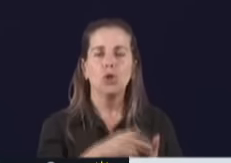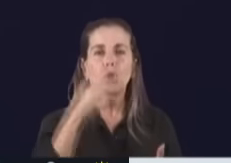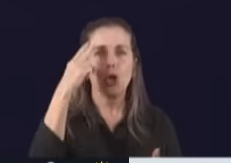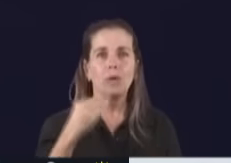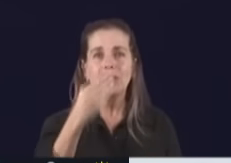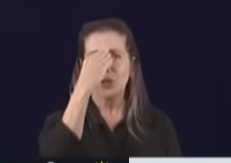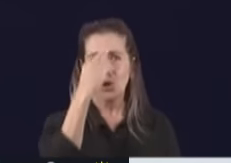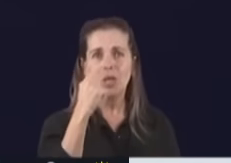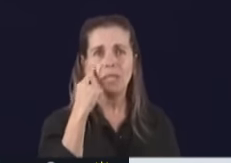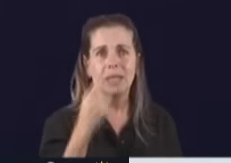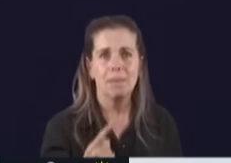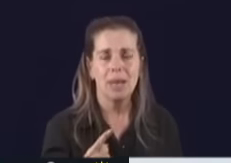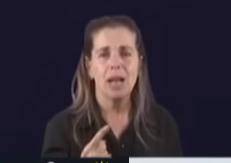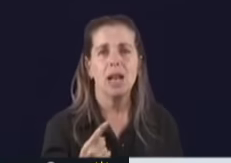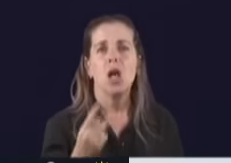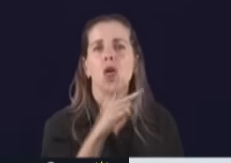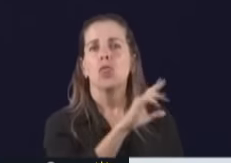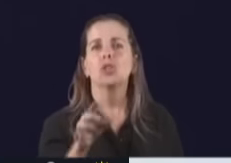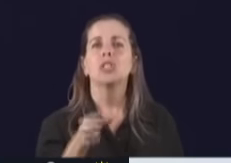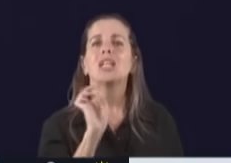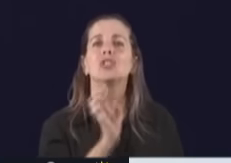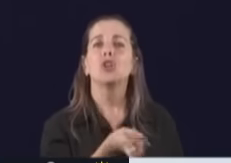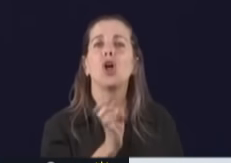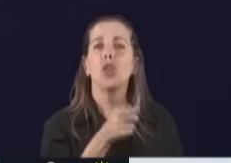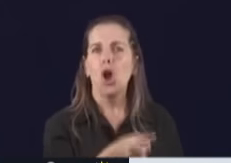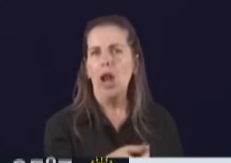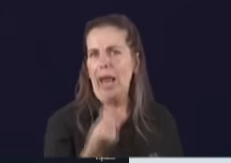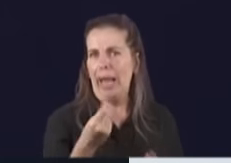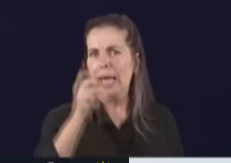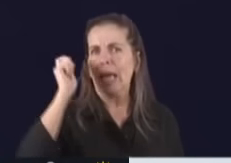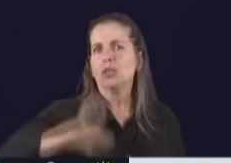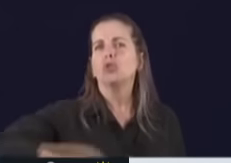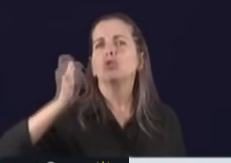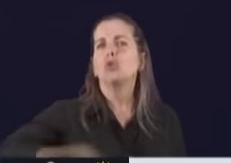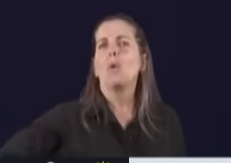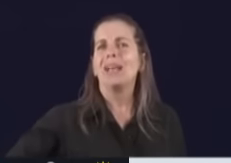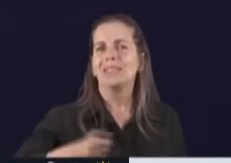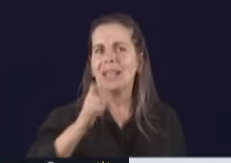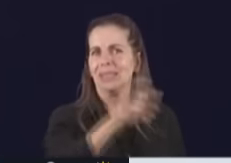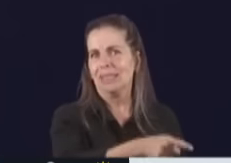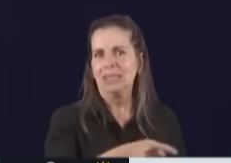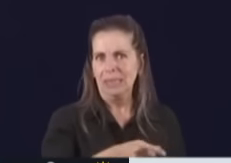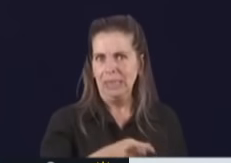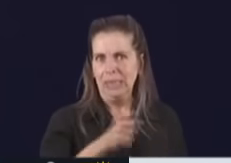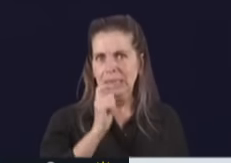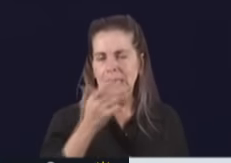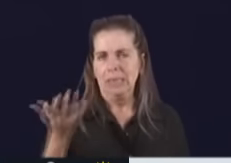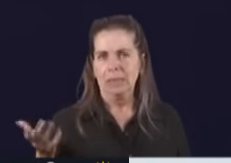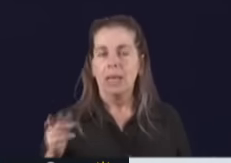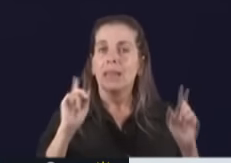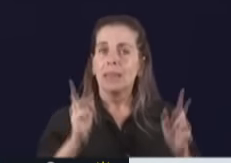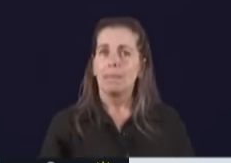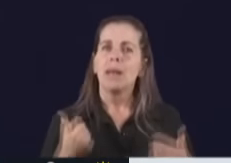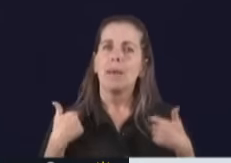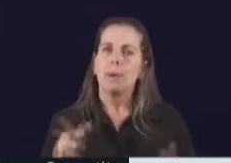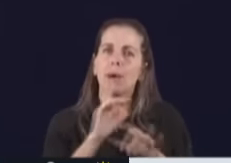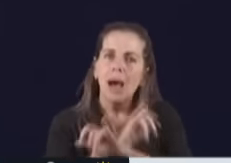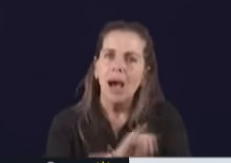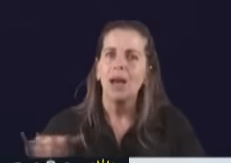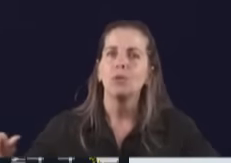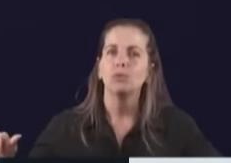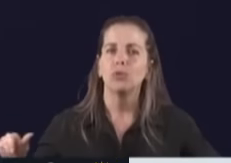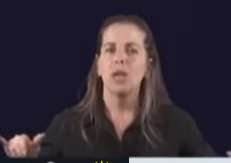321.915.200 dólares en subastas transparentes. Además, aprovecho para anunciarles que el